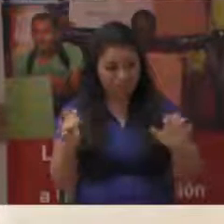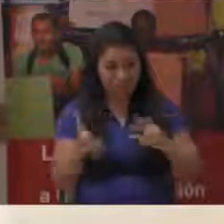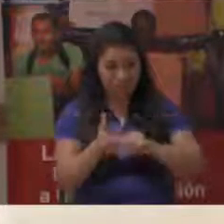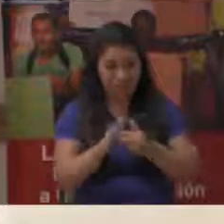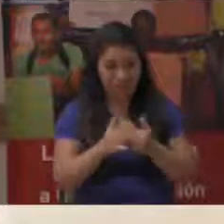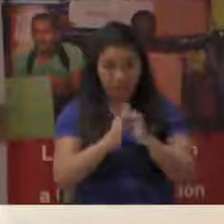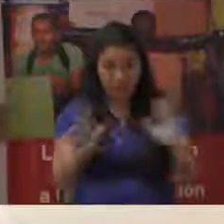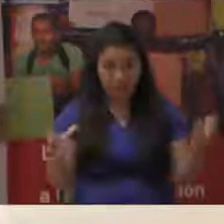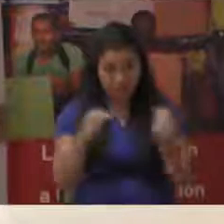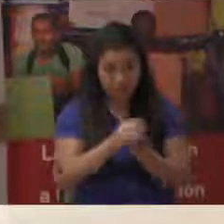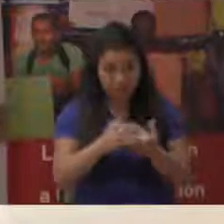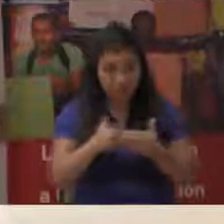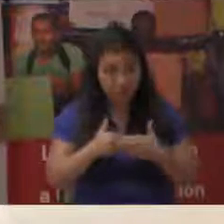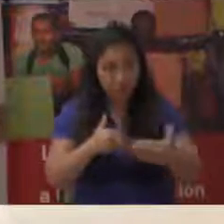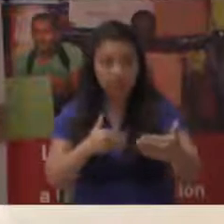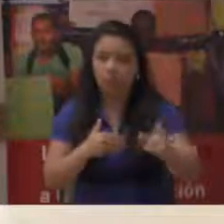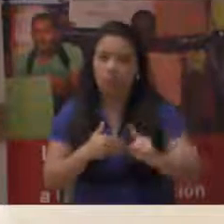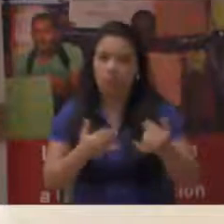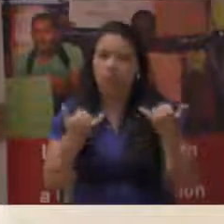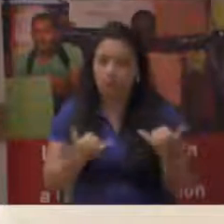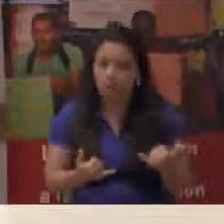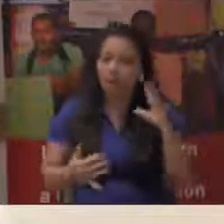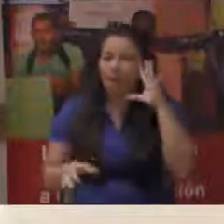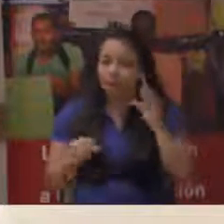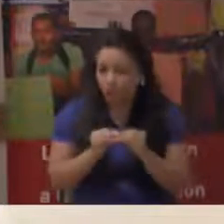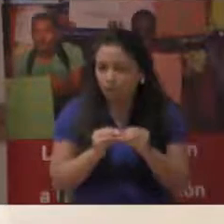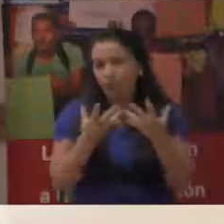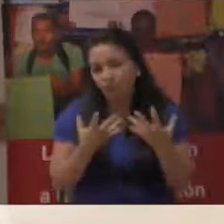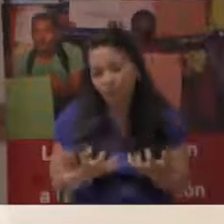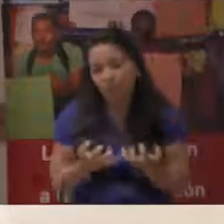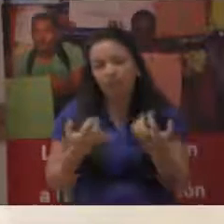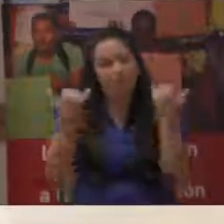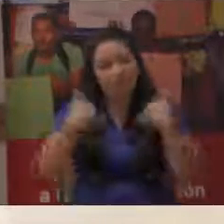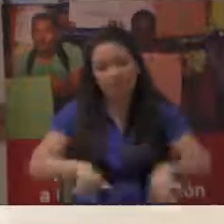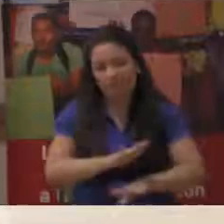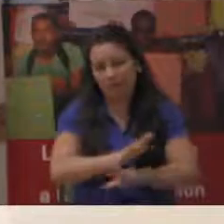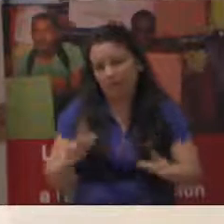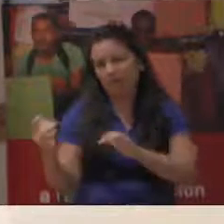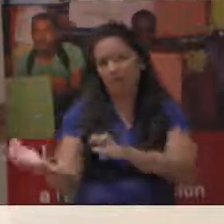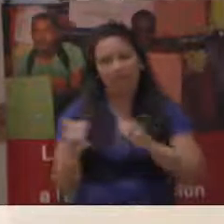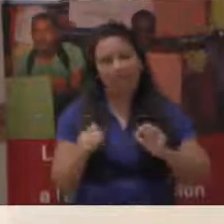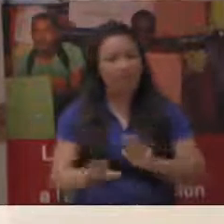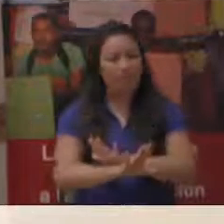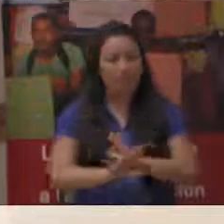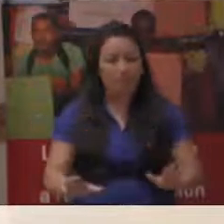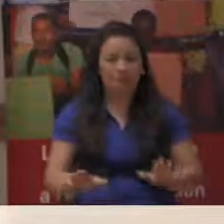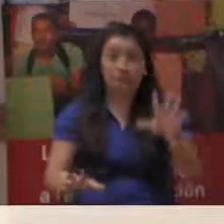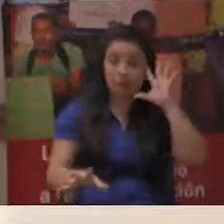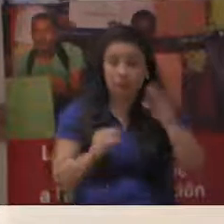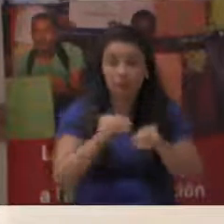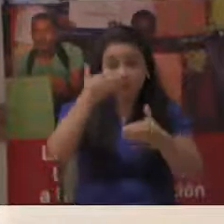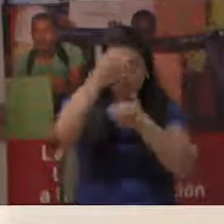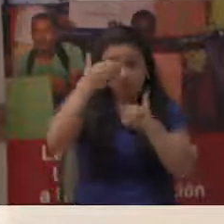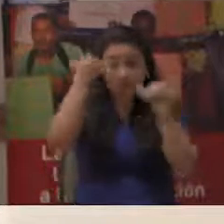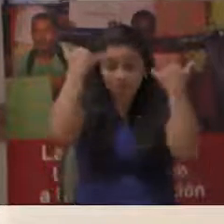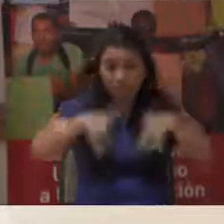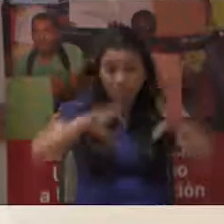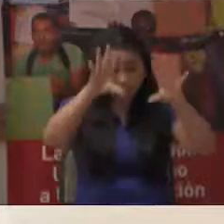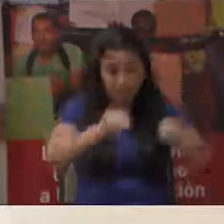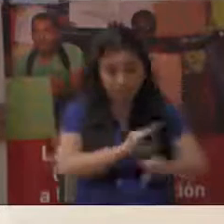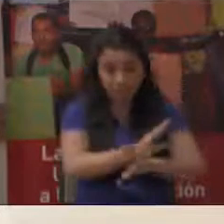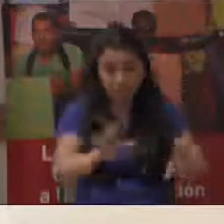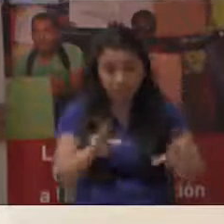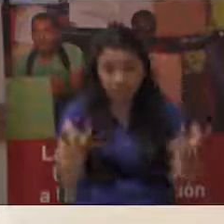que lo que estamos es en un acuerdo para ponerle fin a la guerra, no en un acuerdo para acabar con las FARC. Y en ese